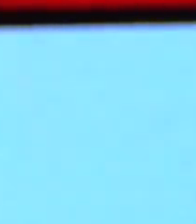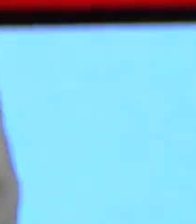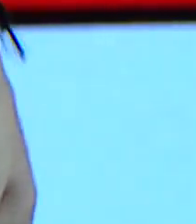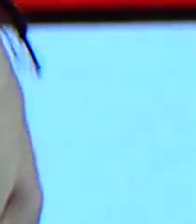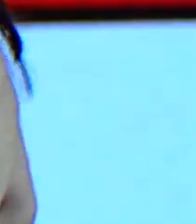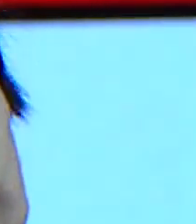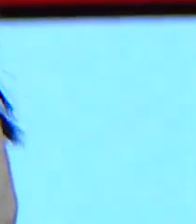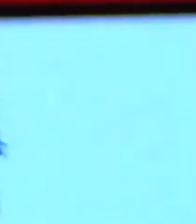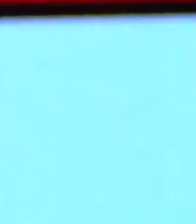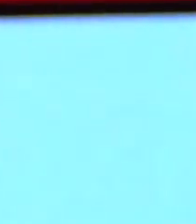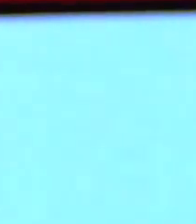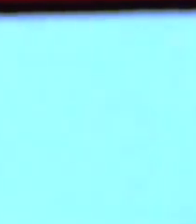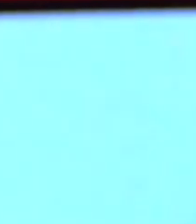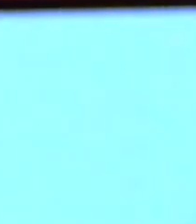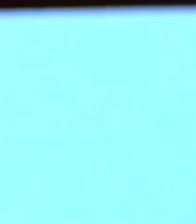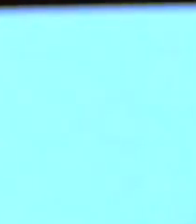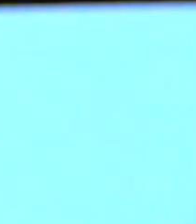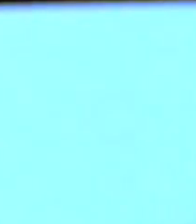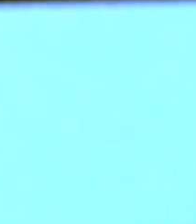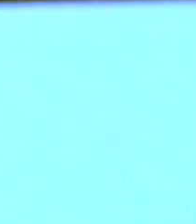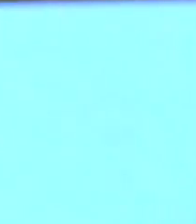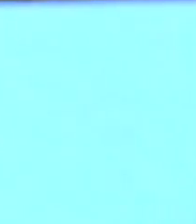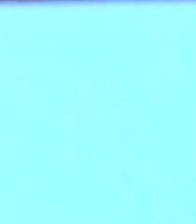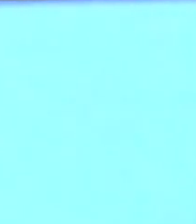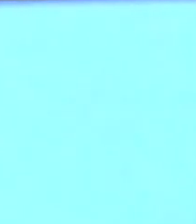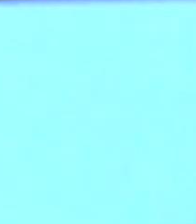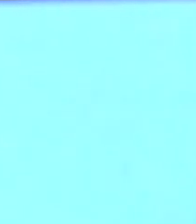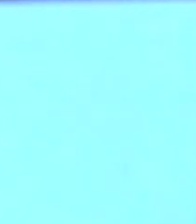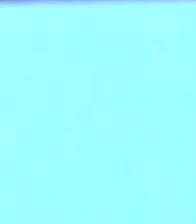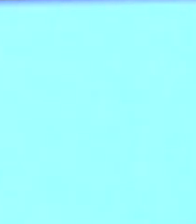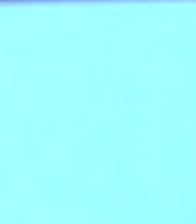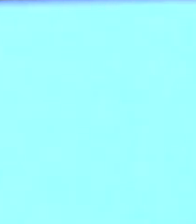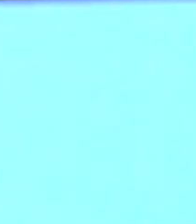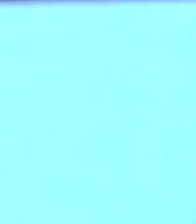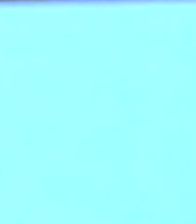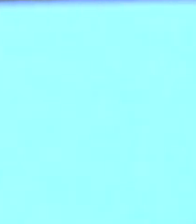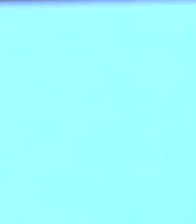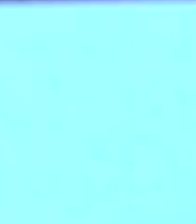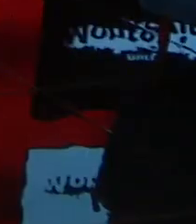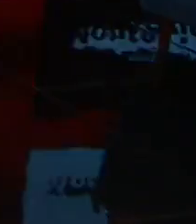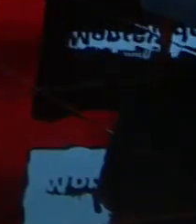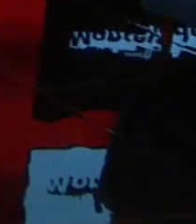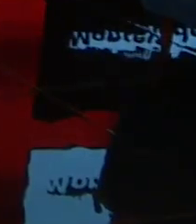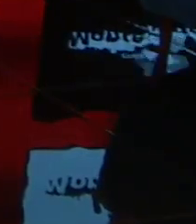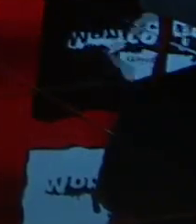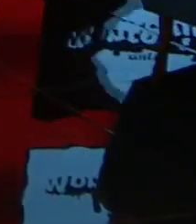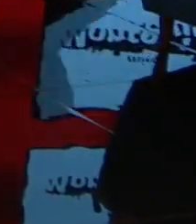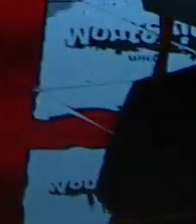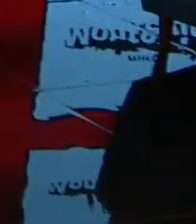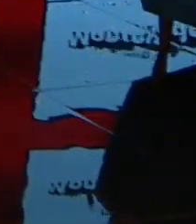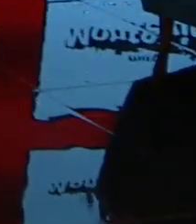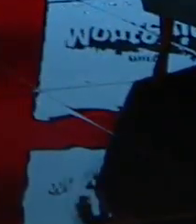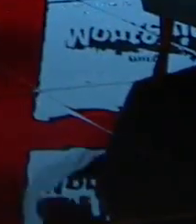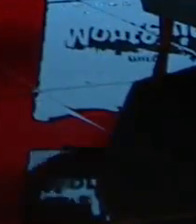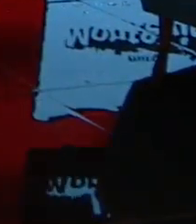qué? Porque ¿quiénes integran esta banda? Marcelo Fernández en guitarra y voz, Diego Morales en batería y voz, Lali Gaspari, sintetizadores